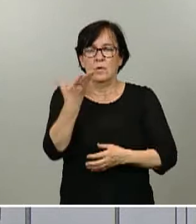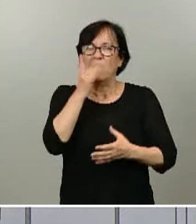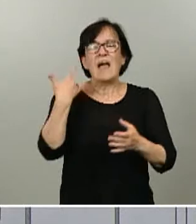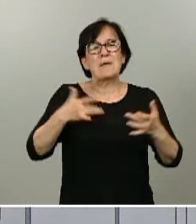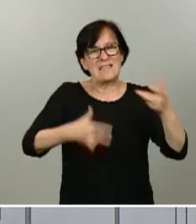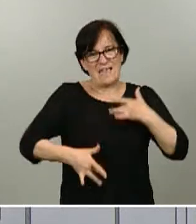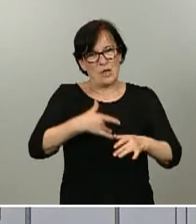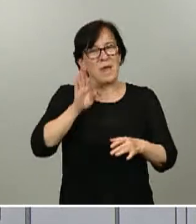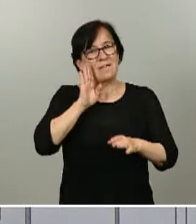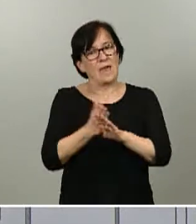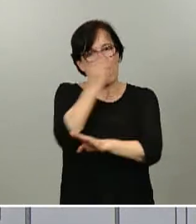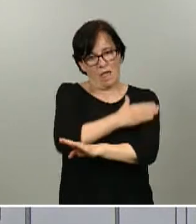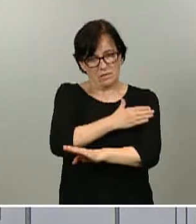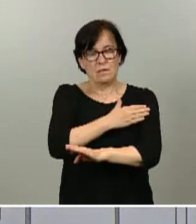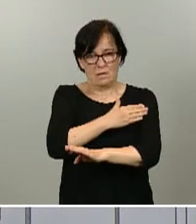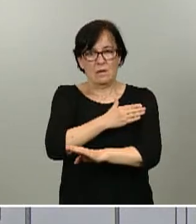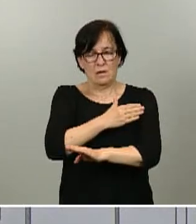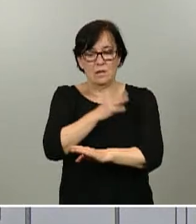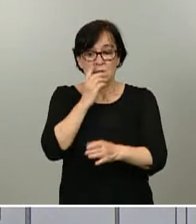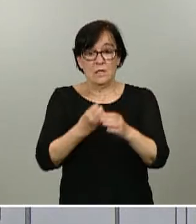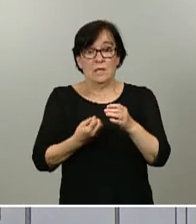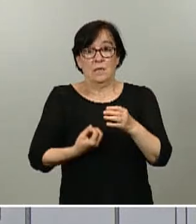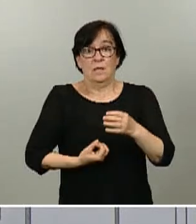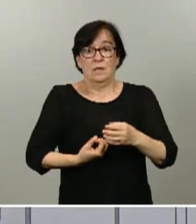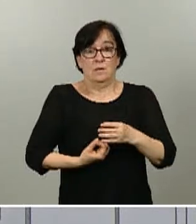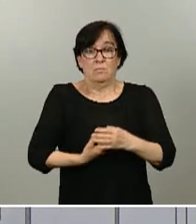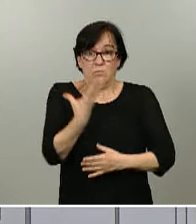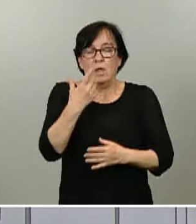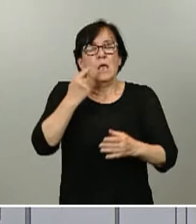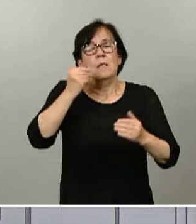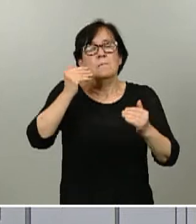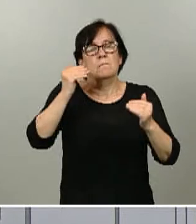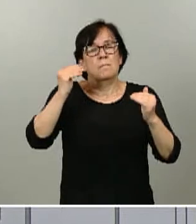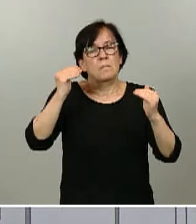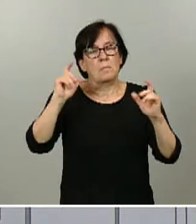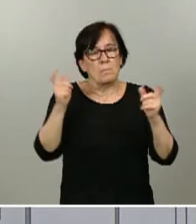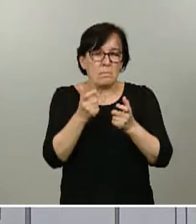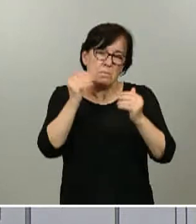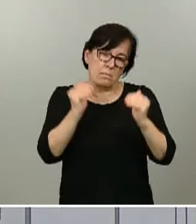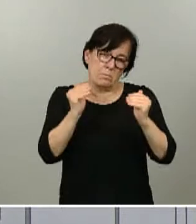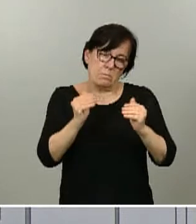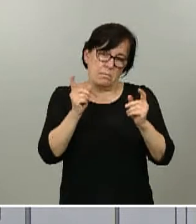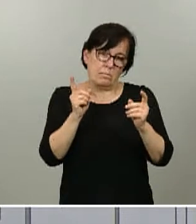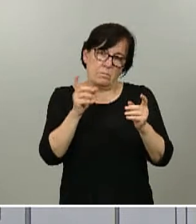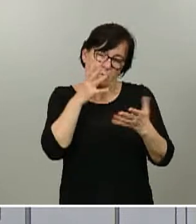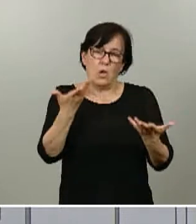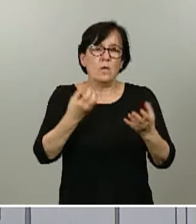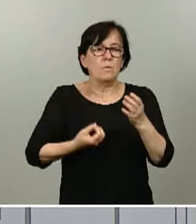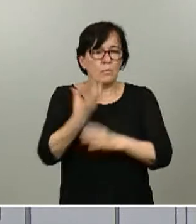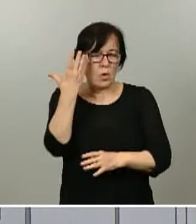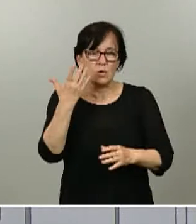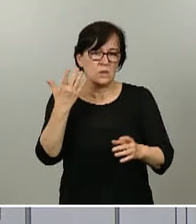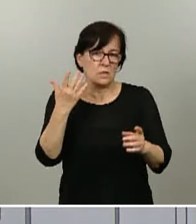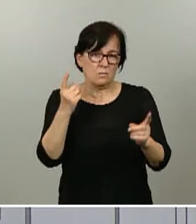tanto el brote en sí era probablemente más pequeño de lo que inicialmente podía parecer. En todo caso, brotes pequeños